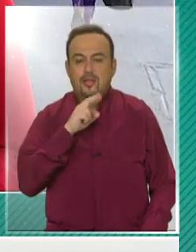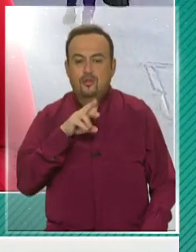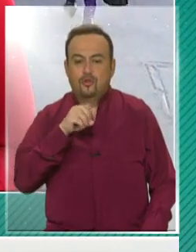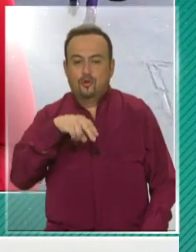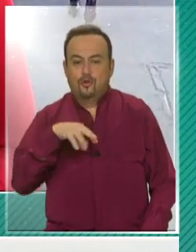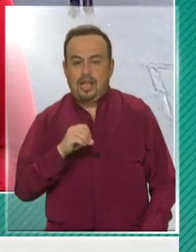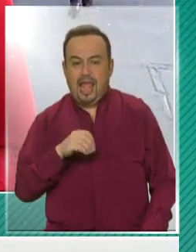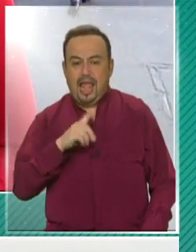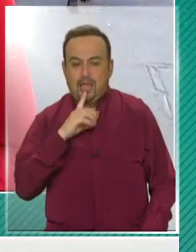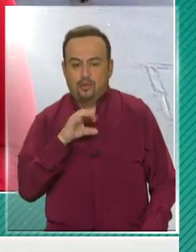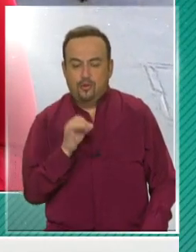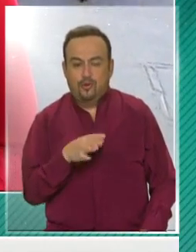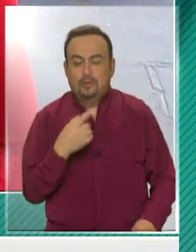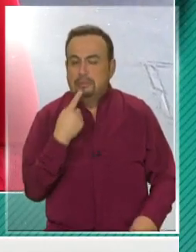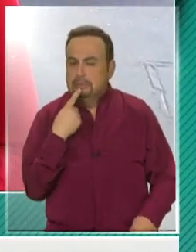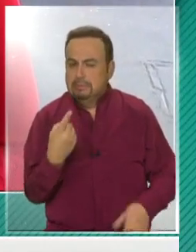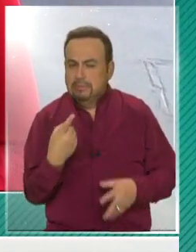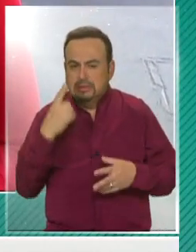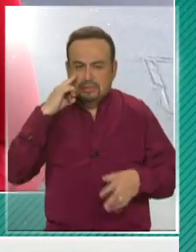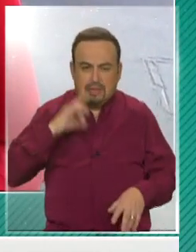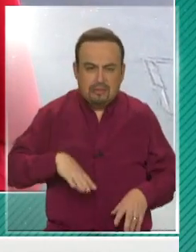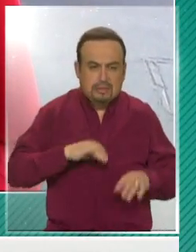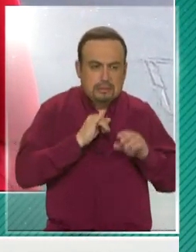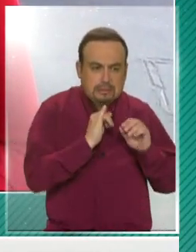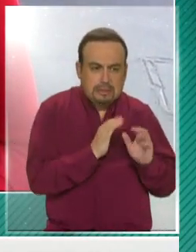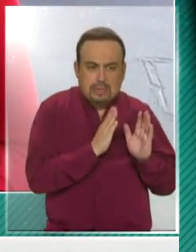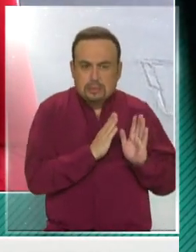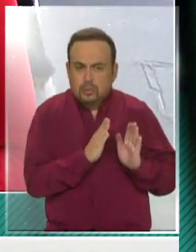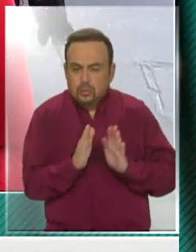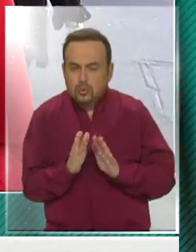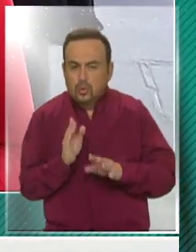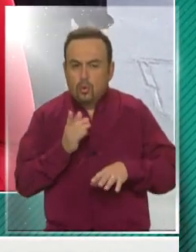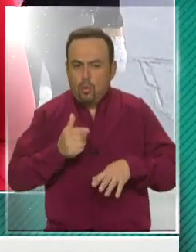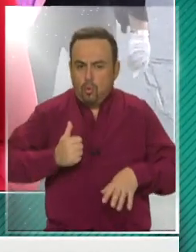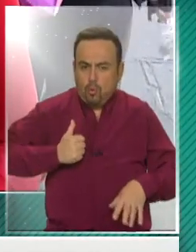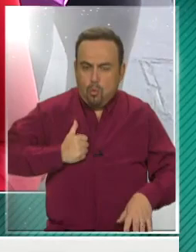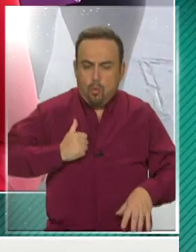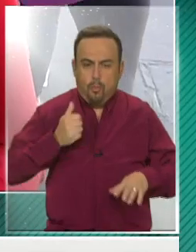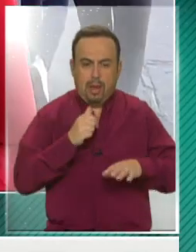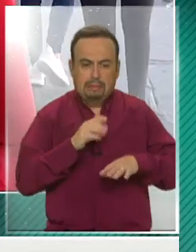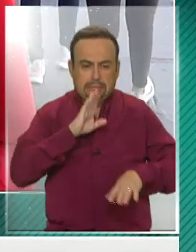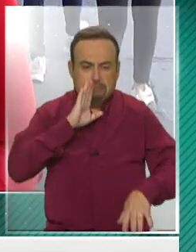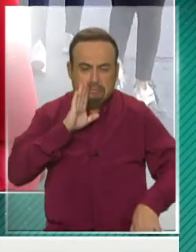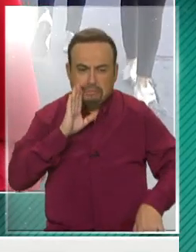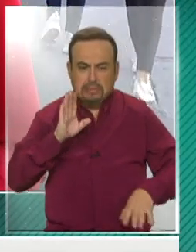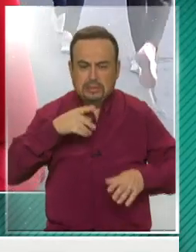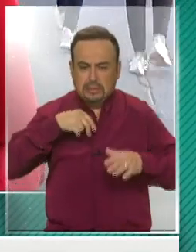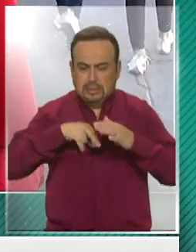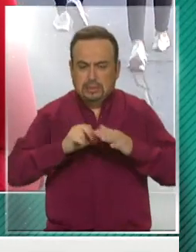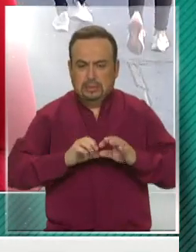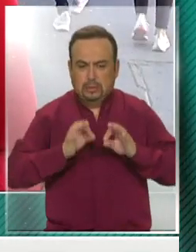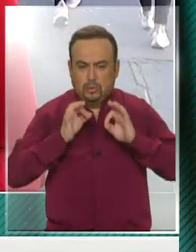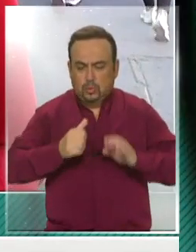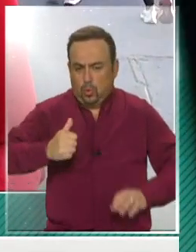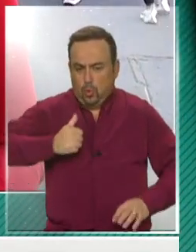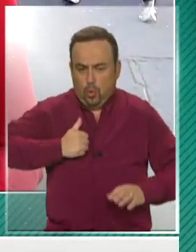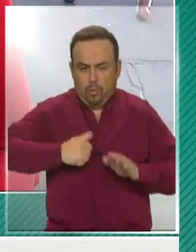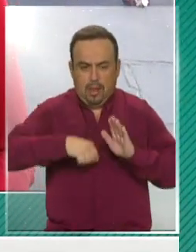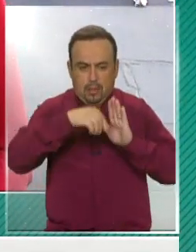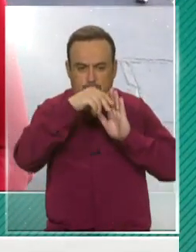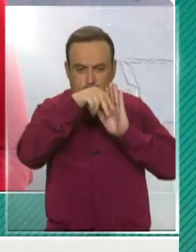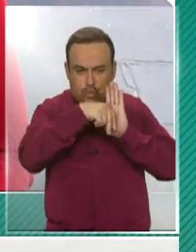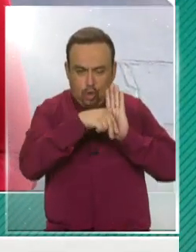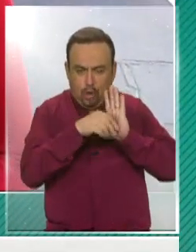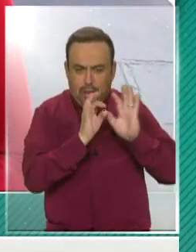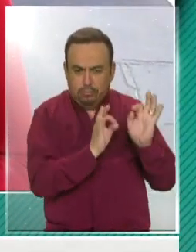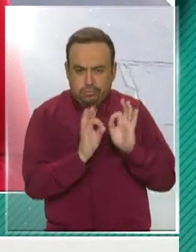si efectivamente se están tomando los resguardos pertinentes para evitar la propagación del virus y sobre todo si las personas mantienen el distanciamiento social.